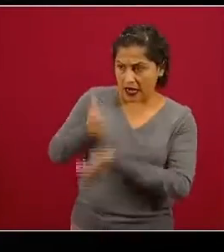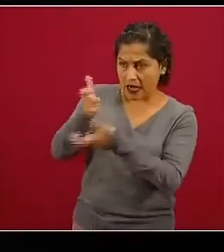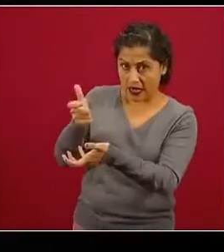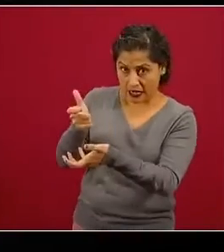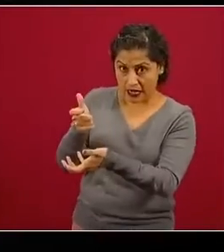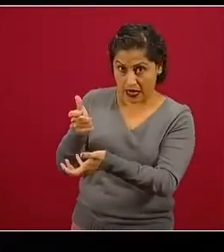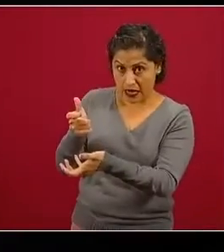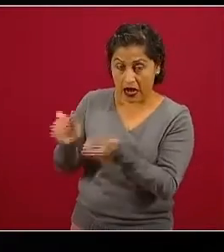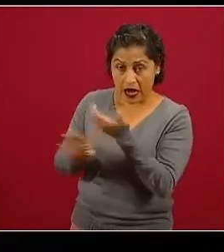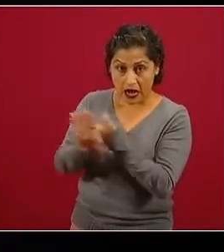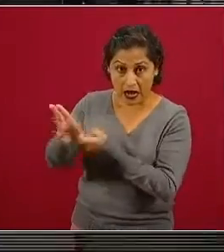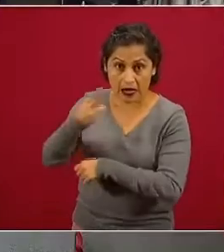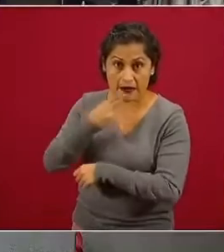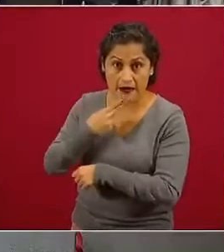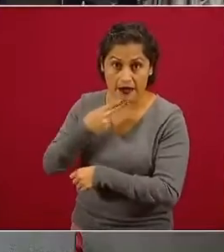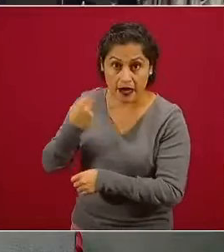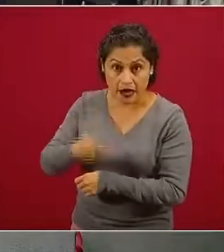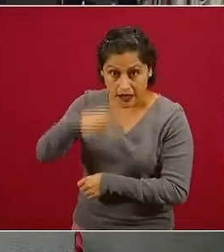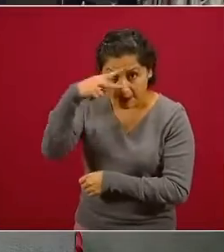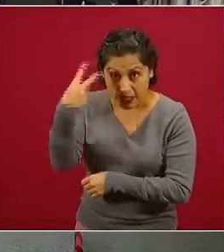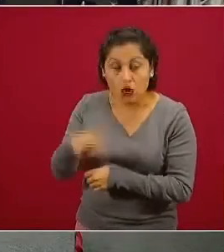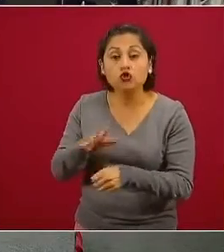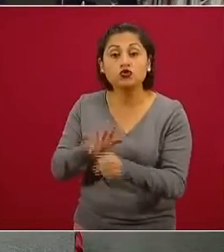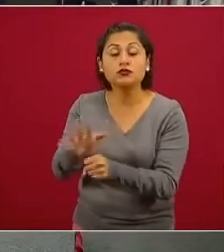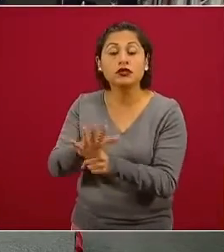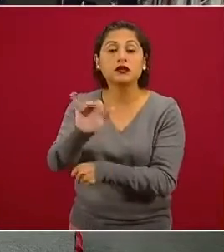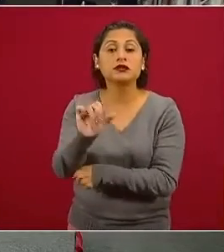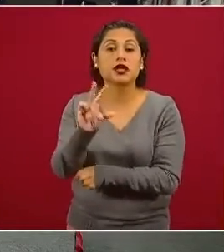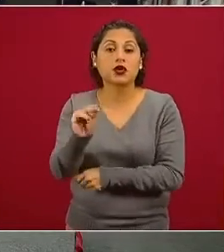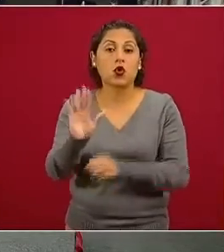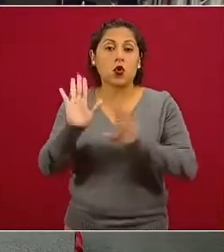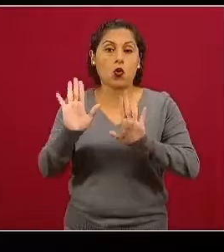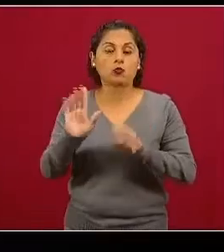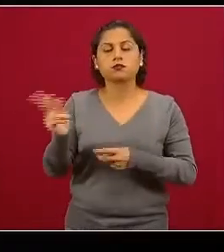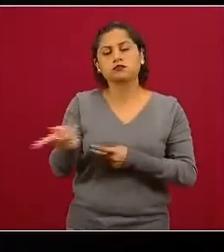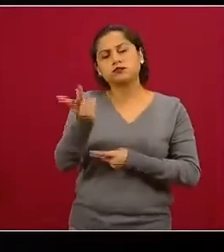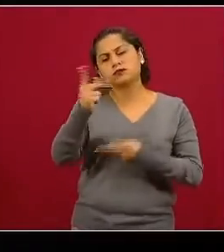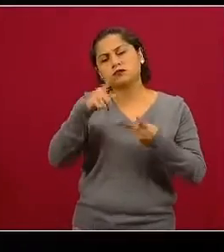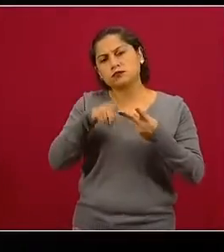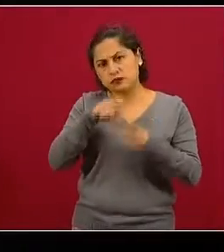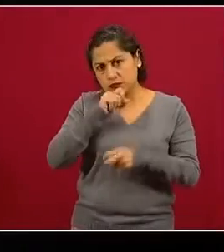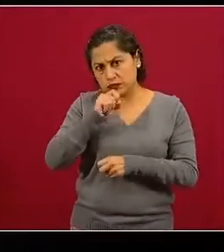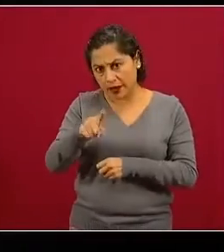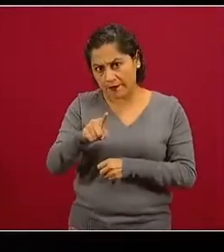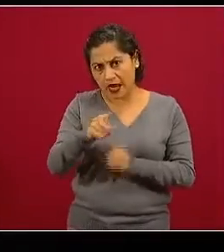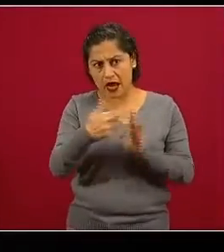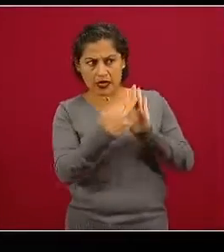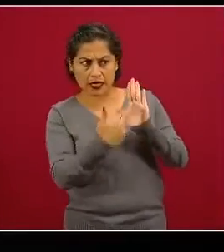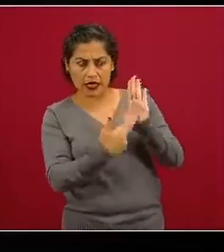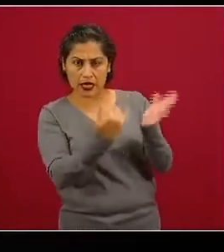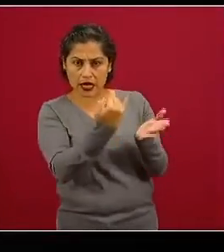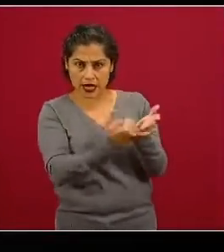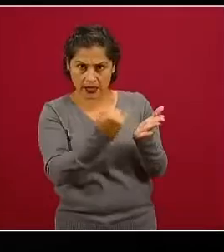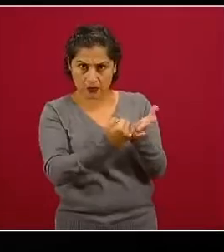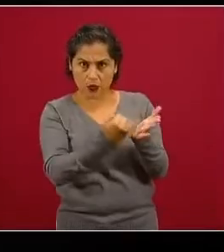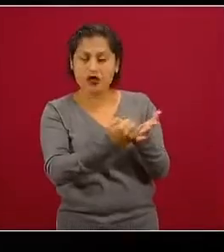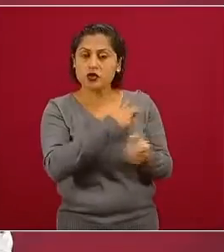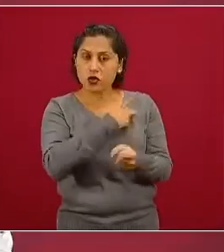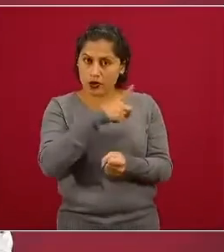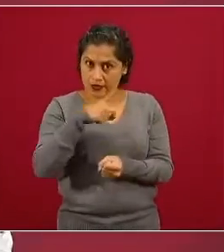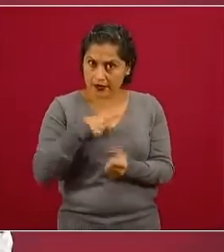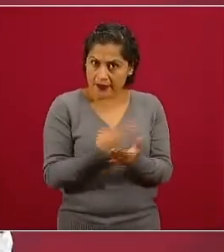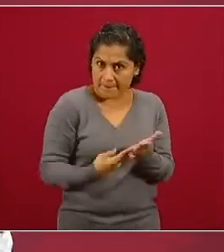a refrescos y alimentos de alto contenido calórico. El presupuesto para combatir la obesidad y diabetes está pasando de 552